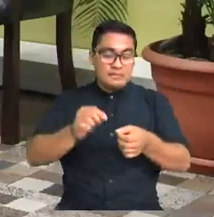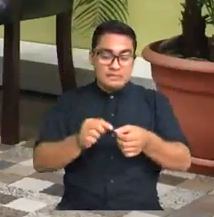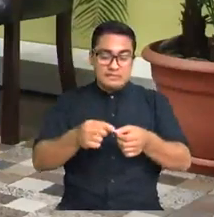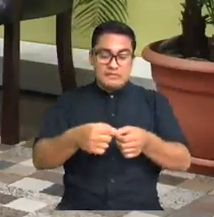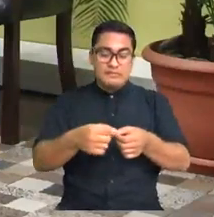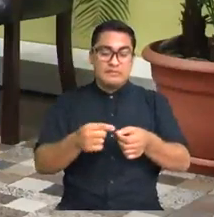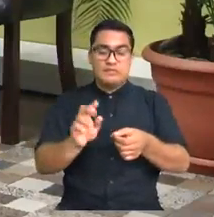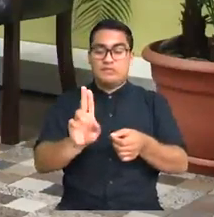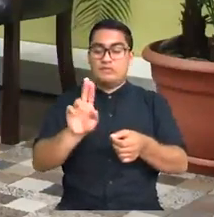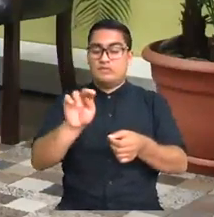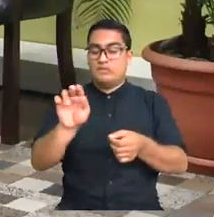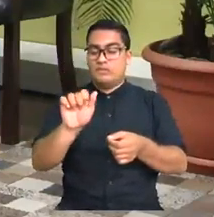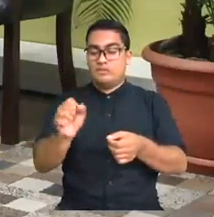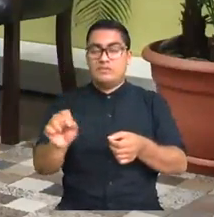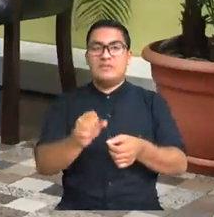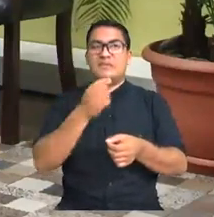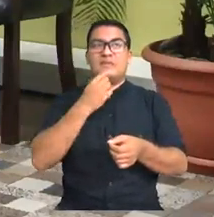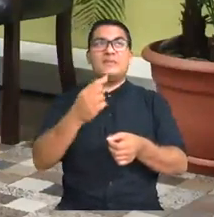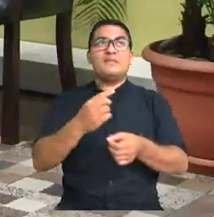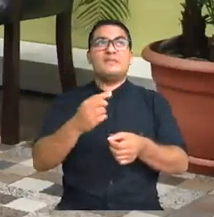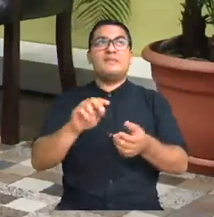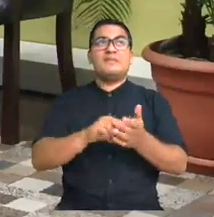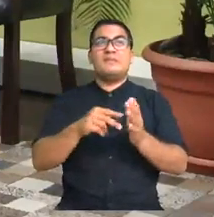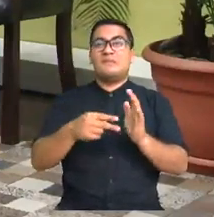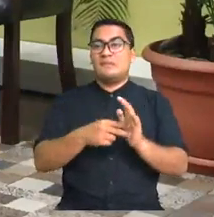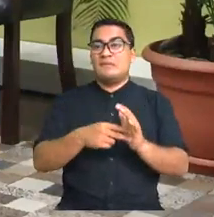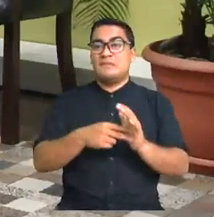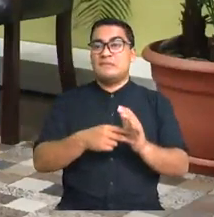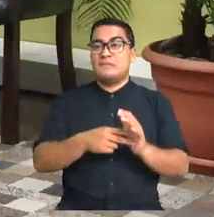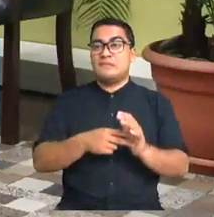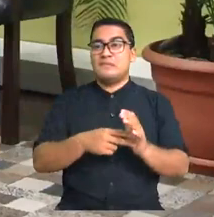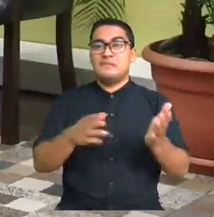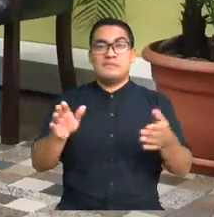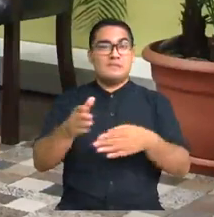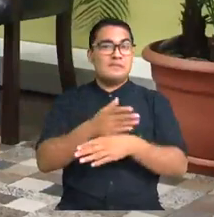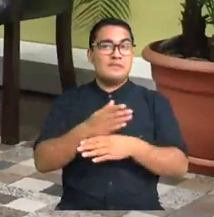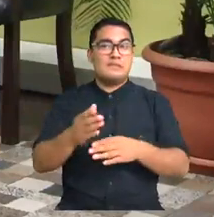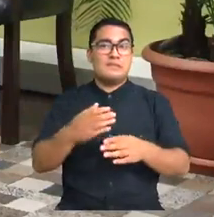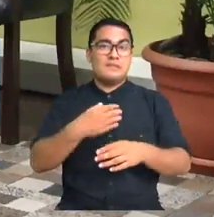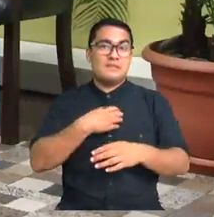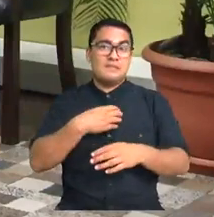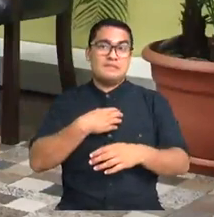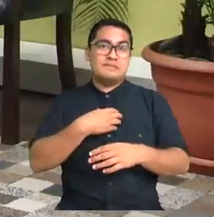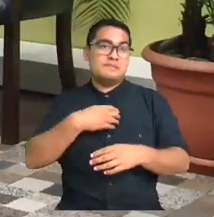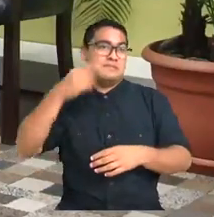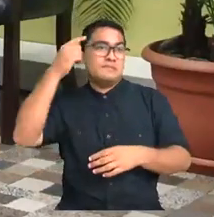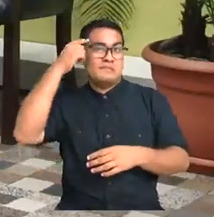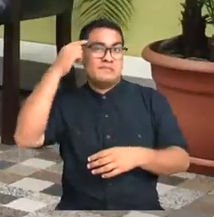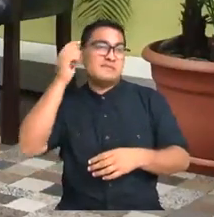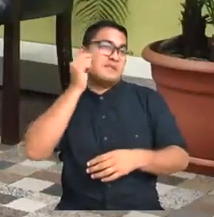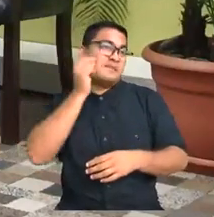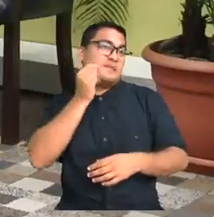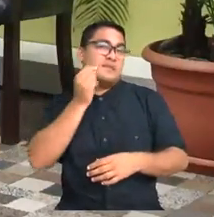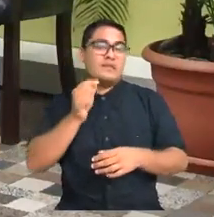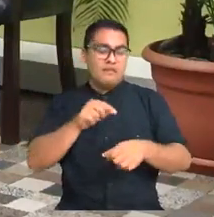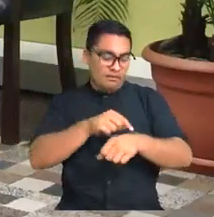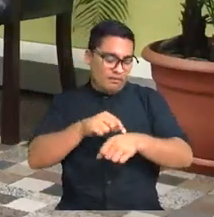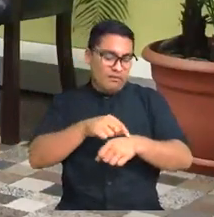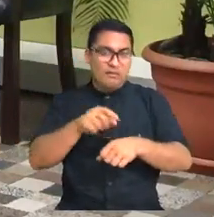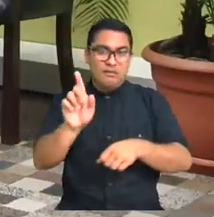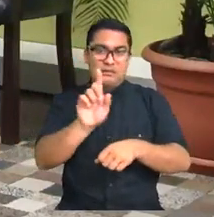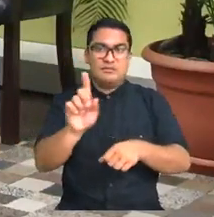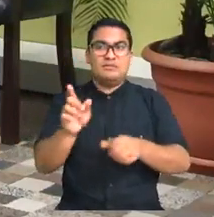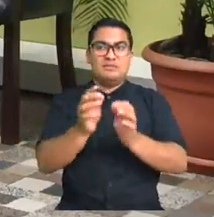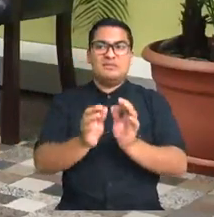eso les hablaba de que no solamente ver la piel, no solamente ver el rostro, pensar en espinillas, manchas, no,